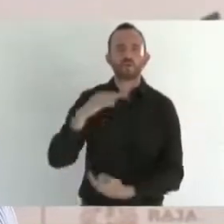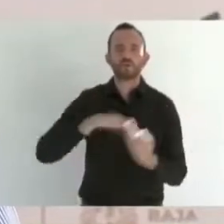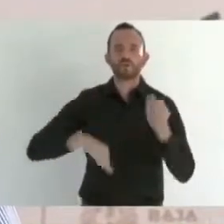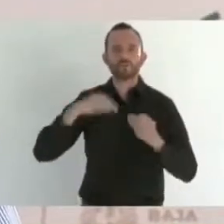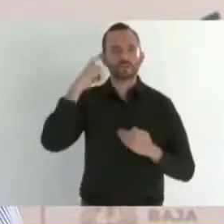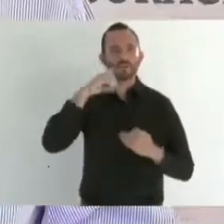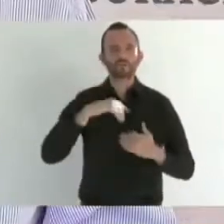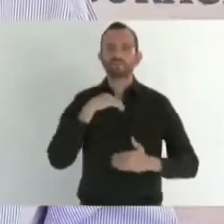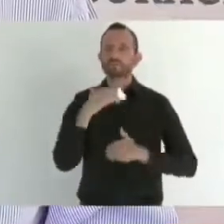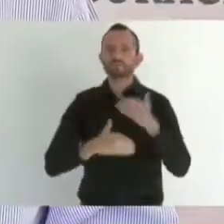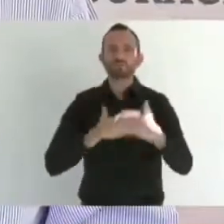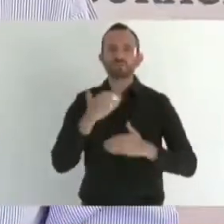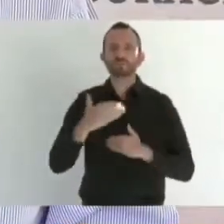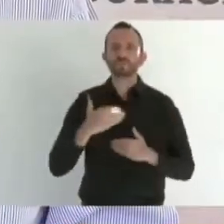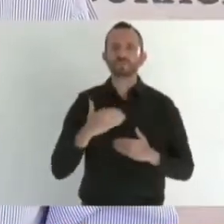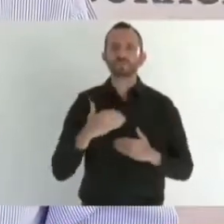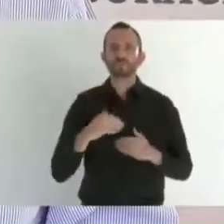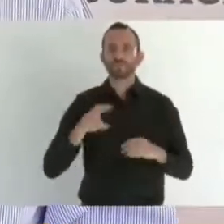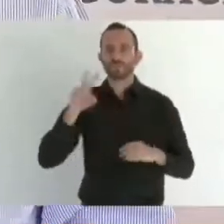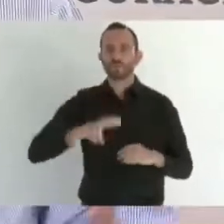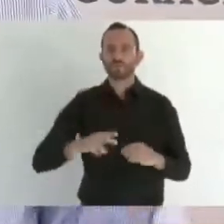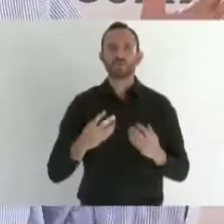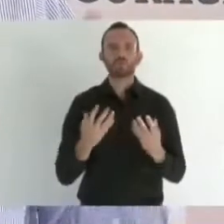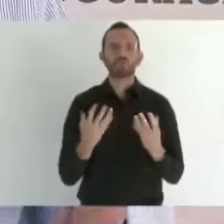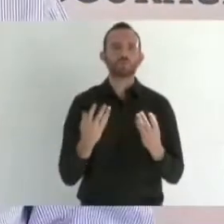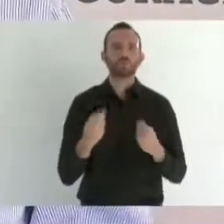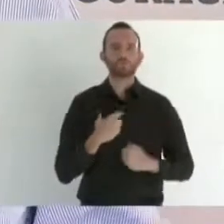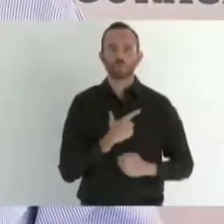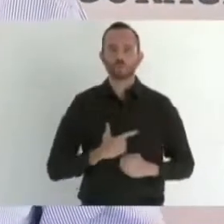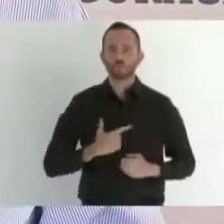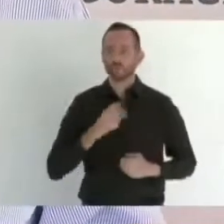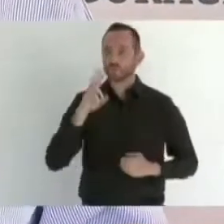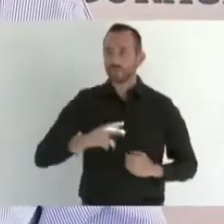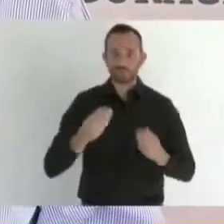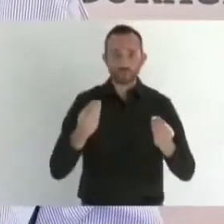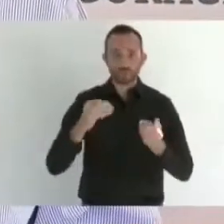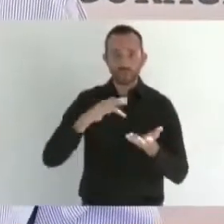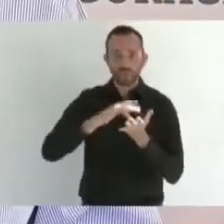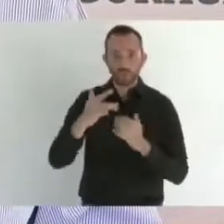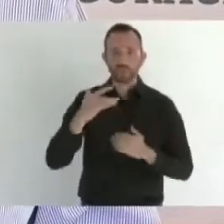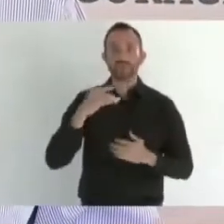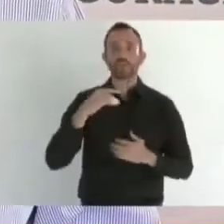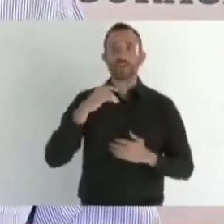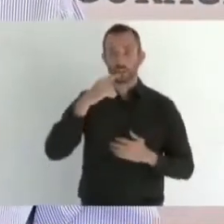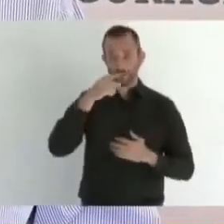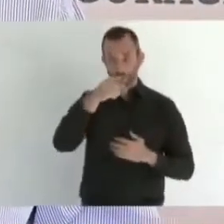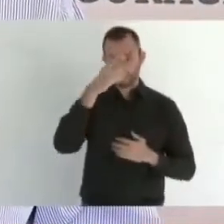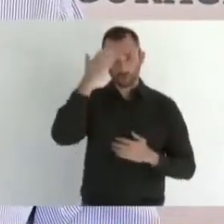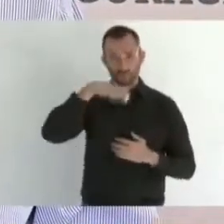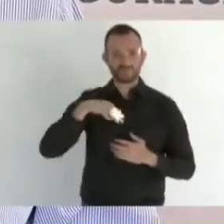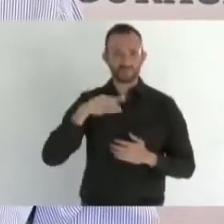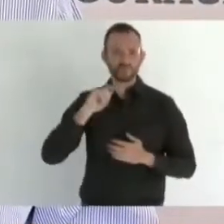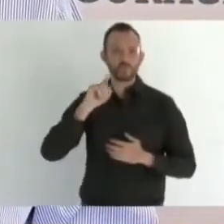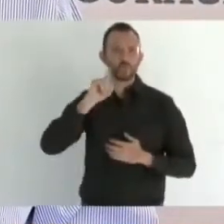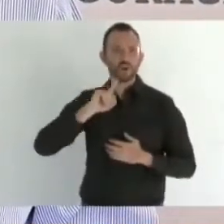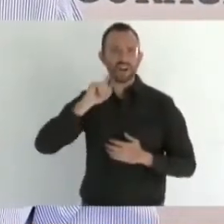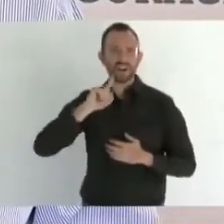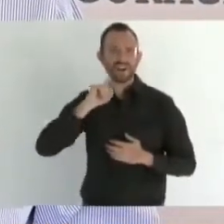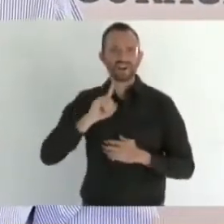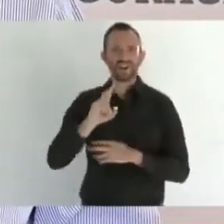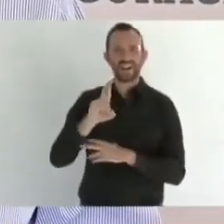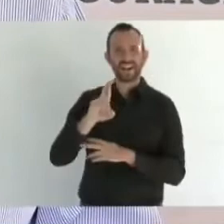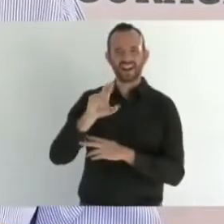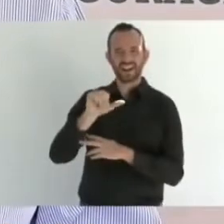mucho gusto y muchas gracias si saben que la maestra raquel este es mi